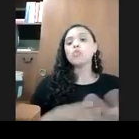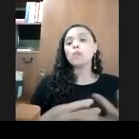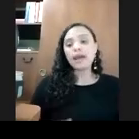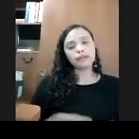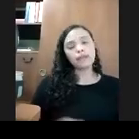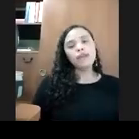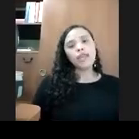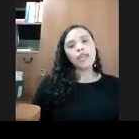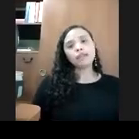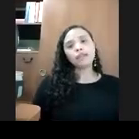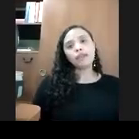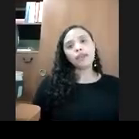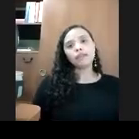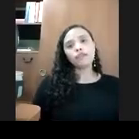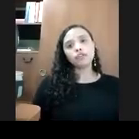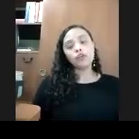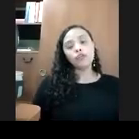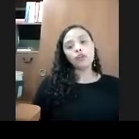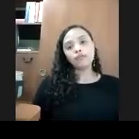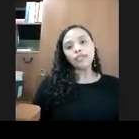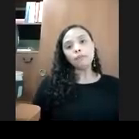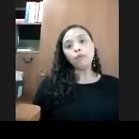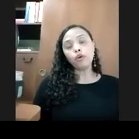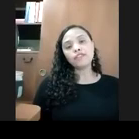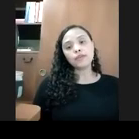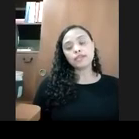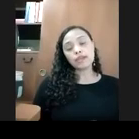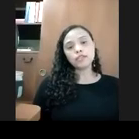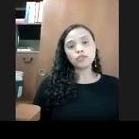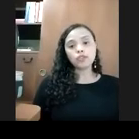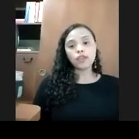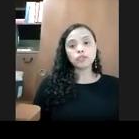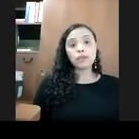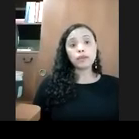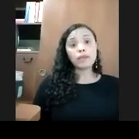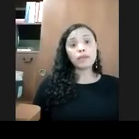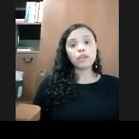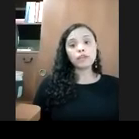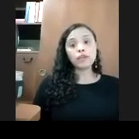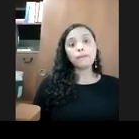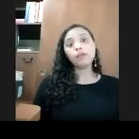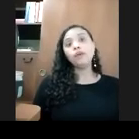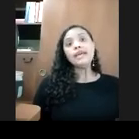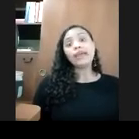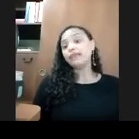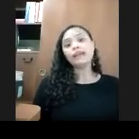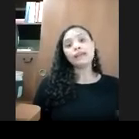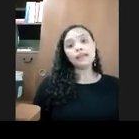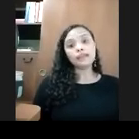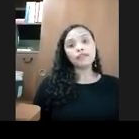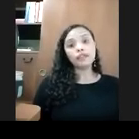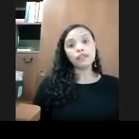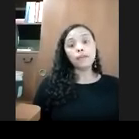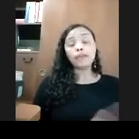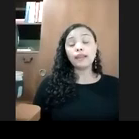a sumarse en este esfuerzo de Convite por visibilizar la situación de derechos humanos de las personas mayores, pero esta es la realidad